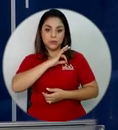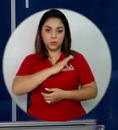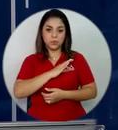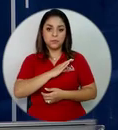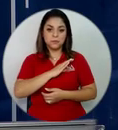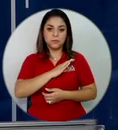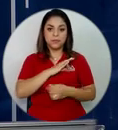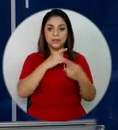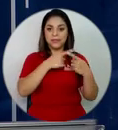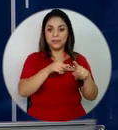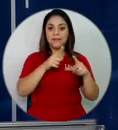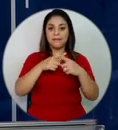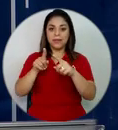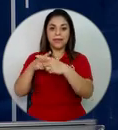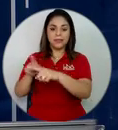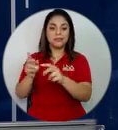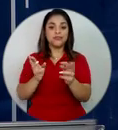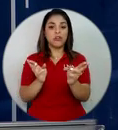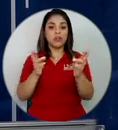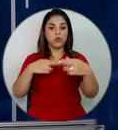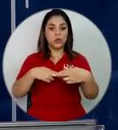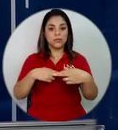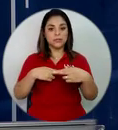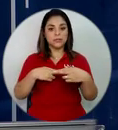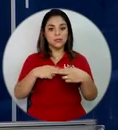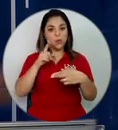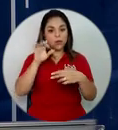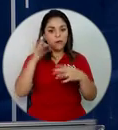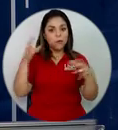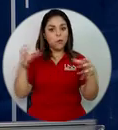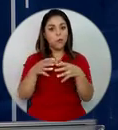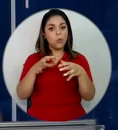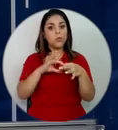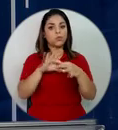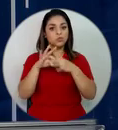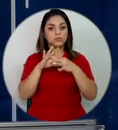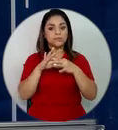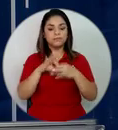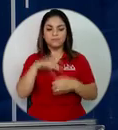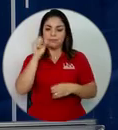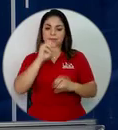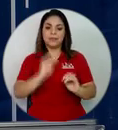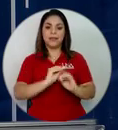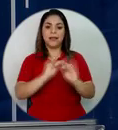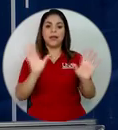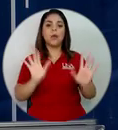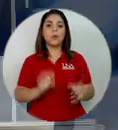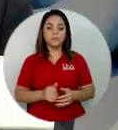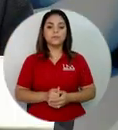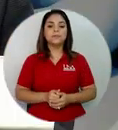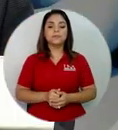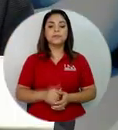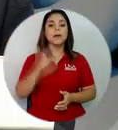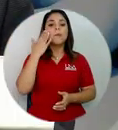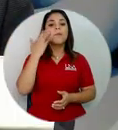este beneficio en diferentes regiones de una manera conjunta. Claro que sí,